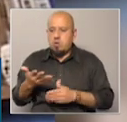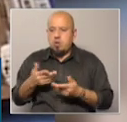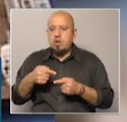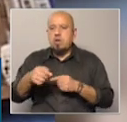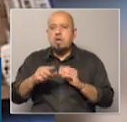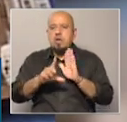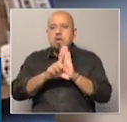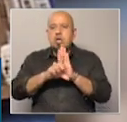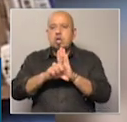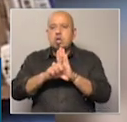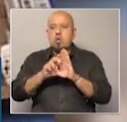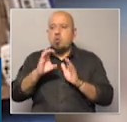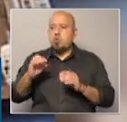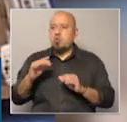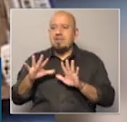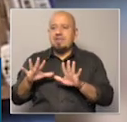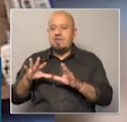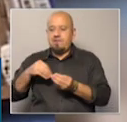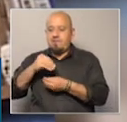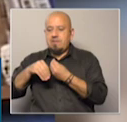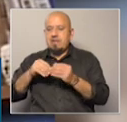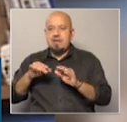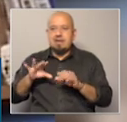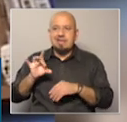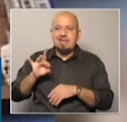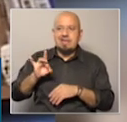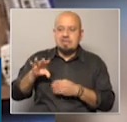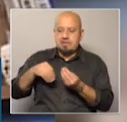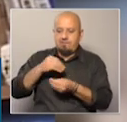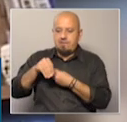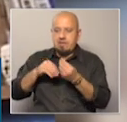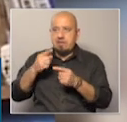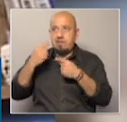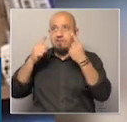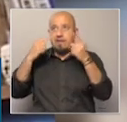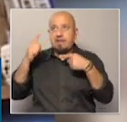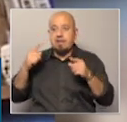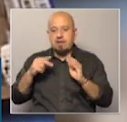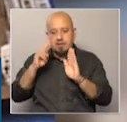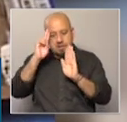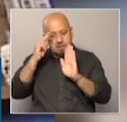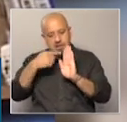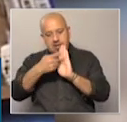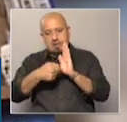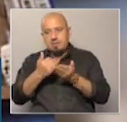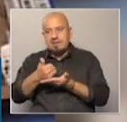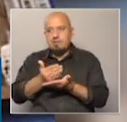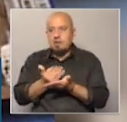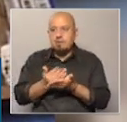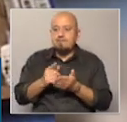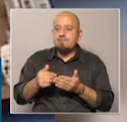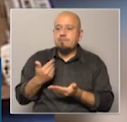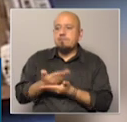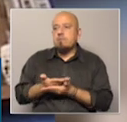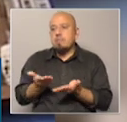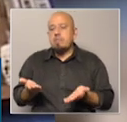presentan 10 familias, 15 familias, en distintos departamentos, se presentan con